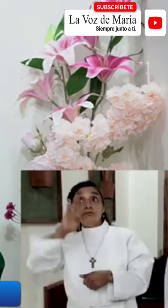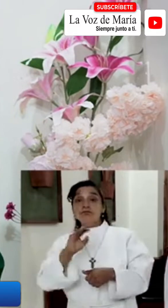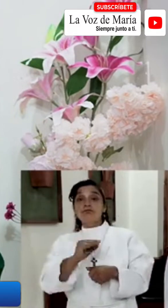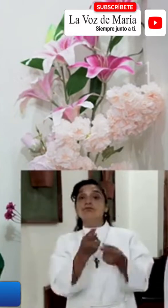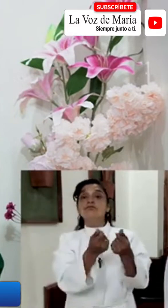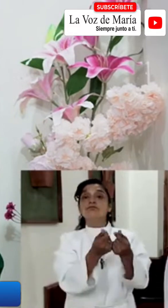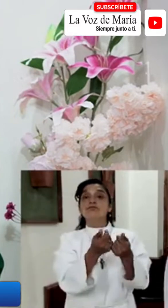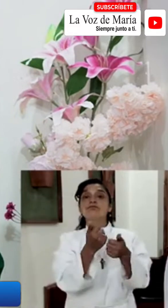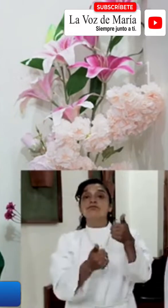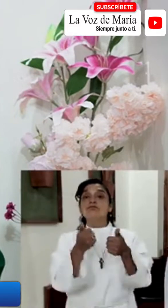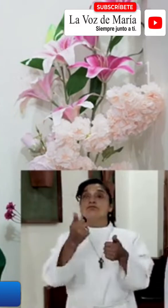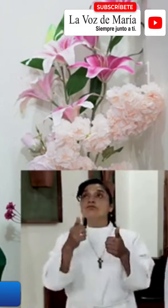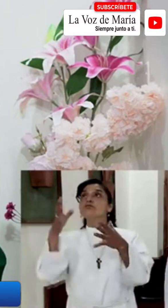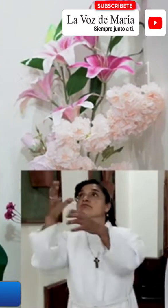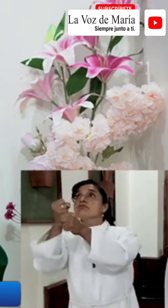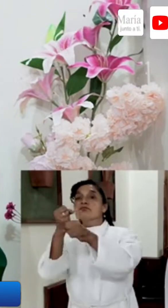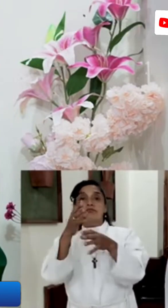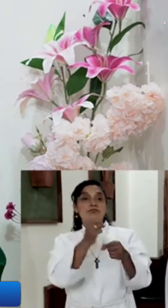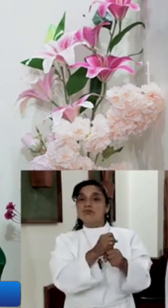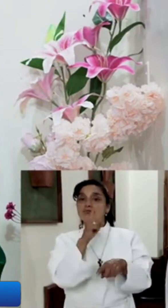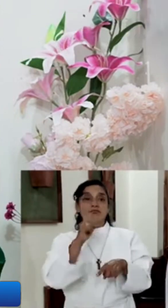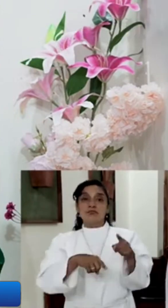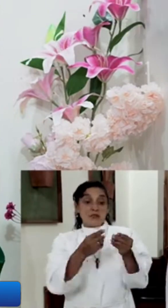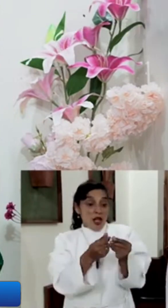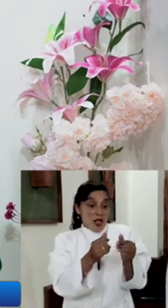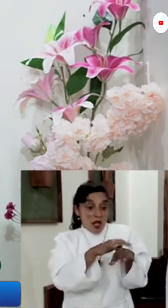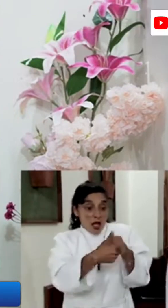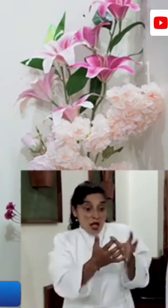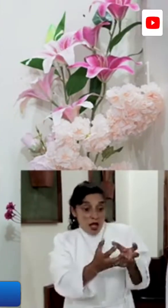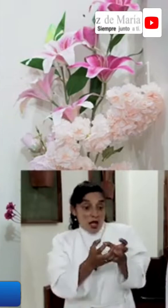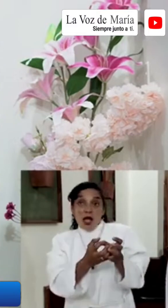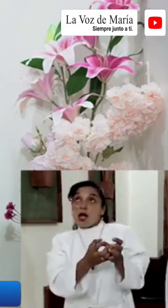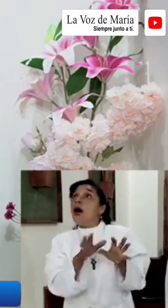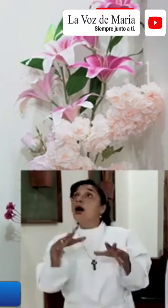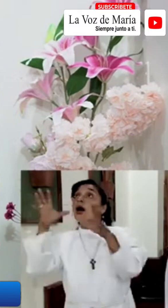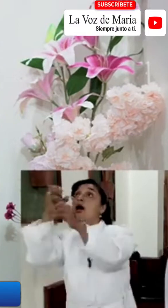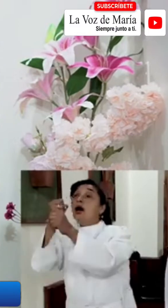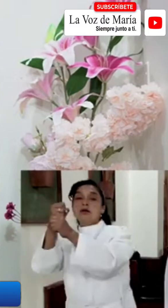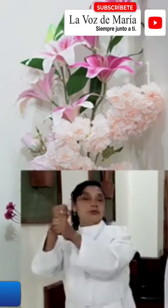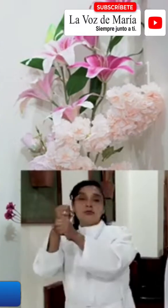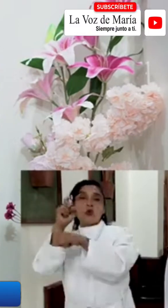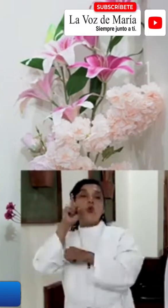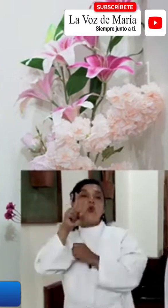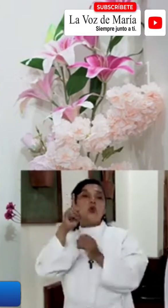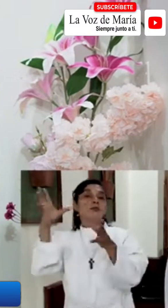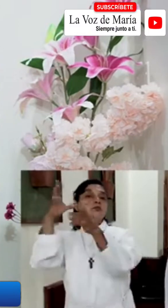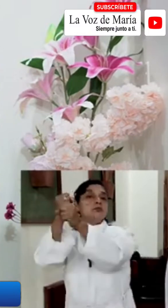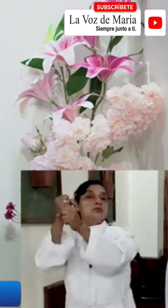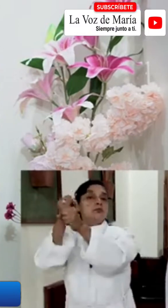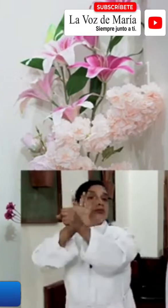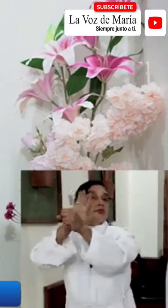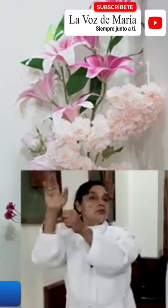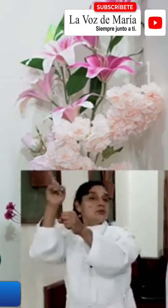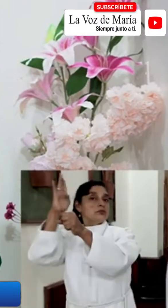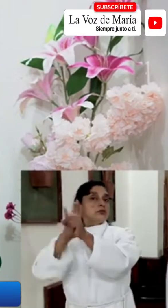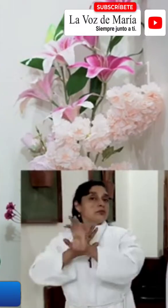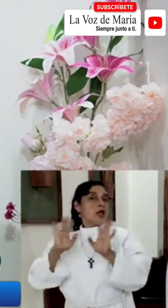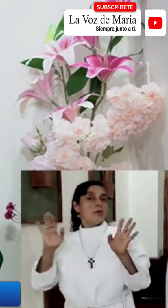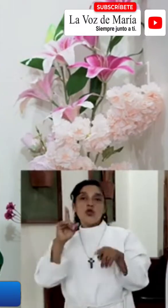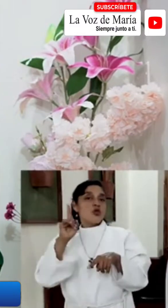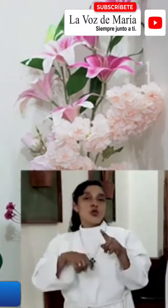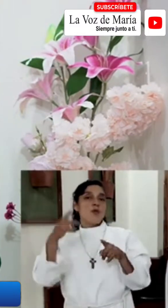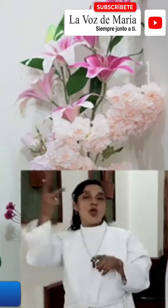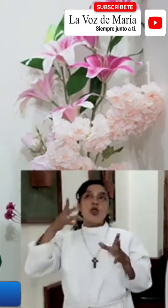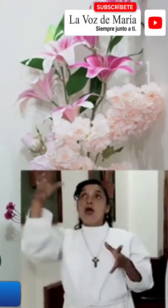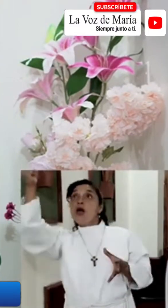dinero. Esa es la advertencia, queridos hermanos. Por eso nosotros podemos comprender mejor que hoy